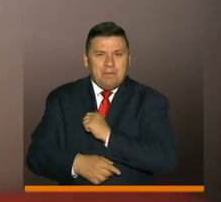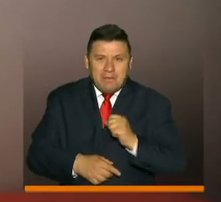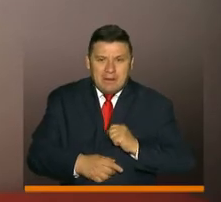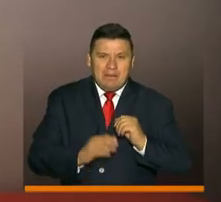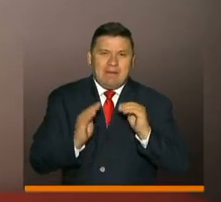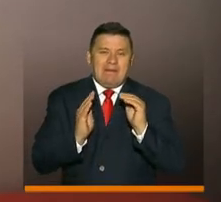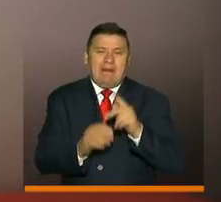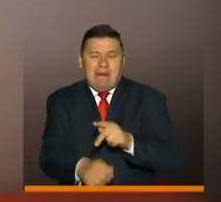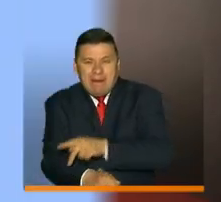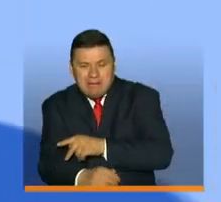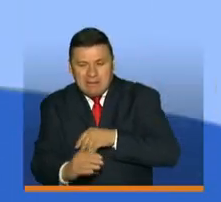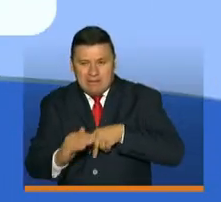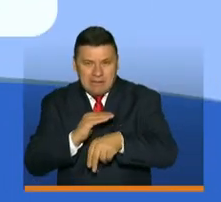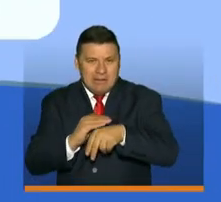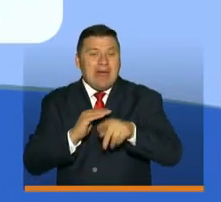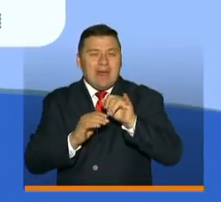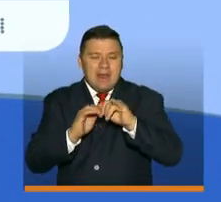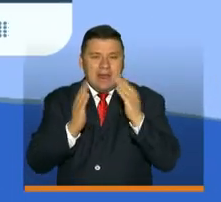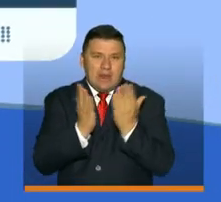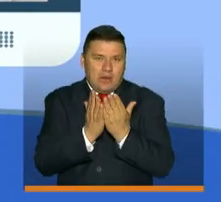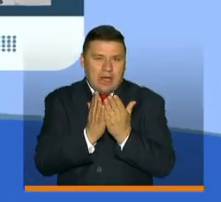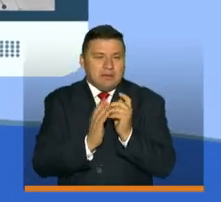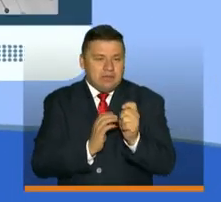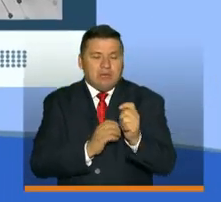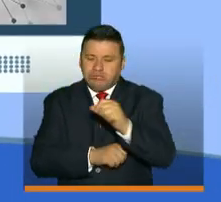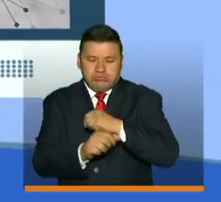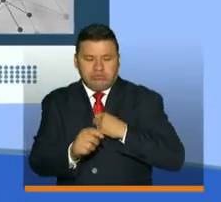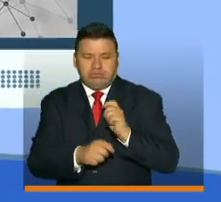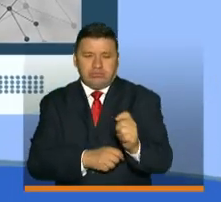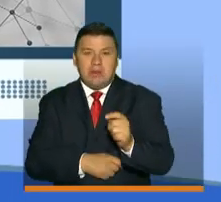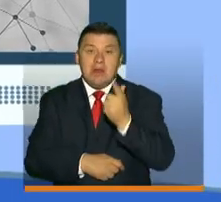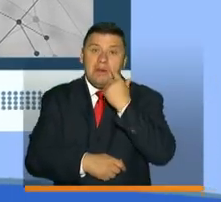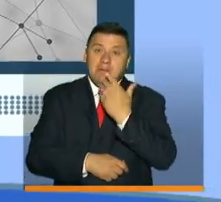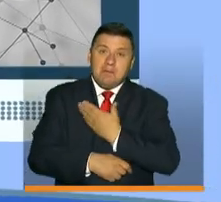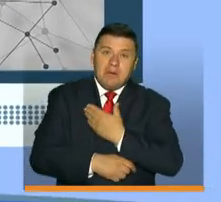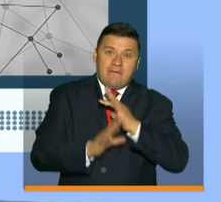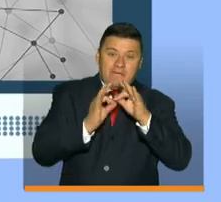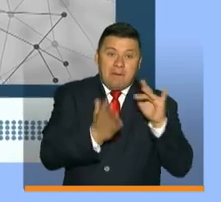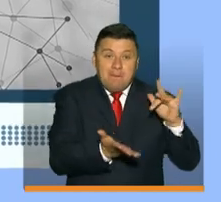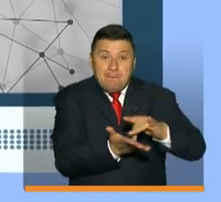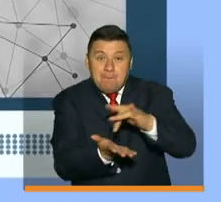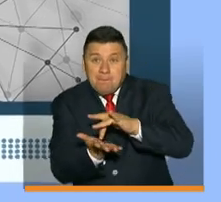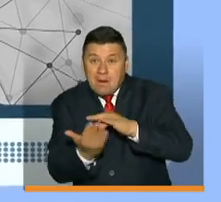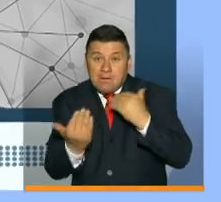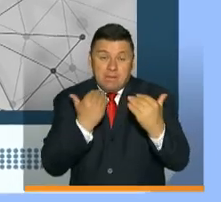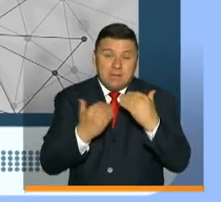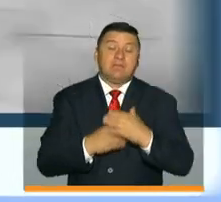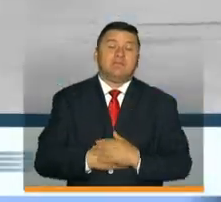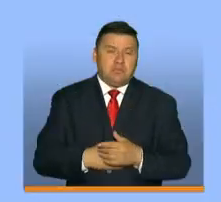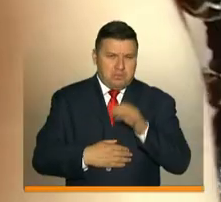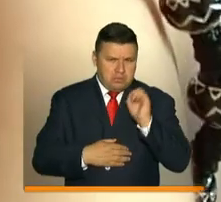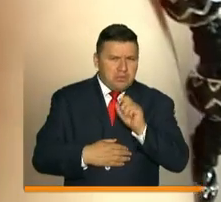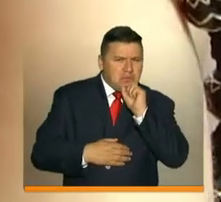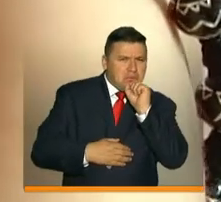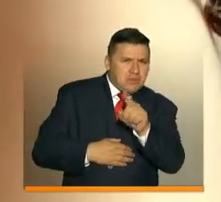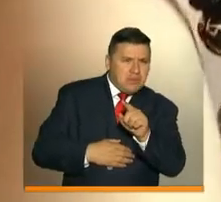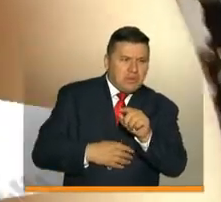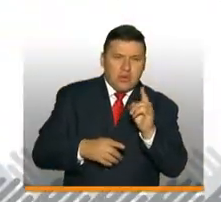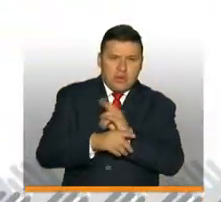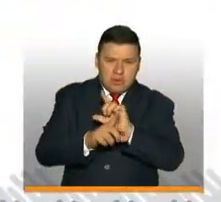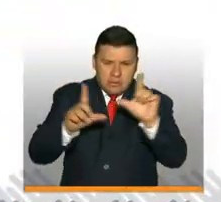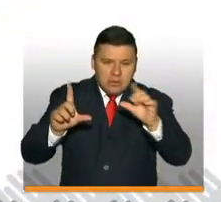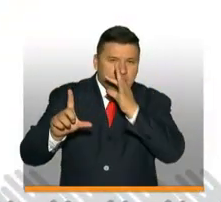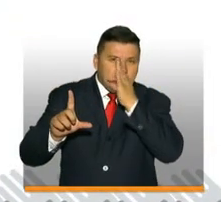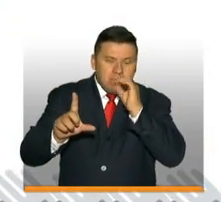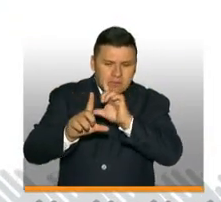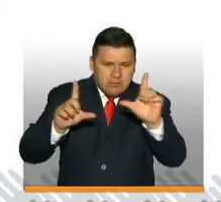a través del Fondo Solidario para la Educación. Los padres y acudientes participantes en esta convocatoria pueden consultar con su usuario y